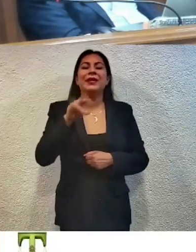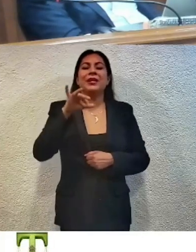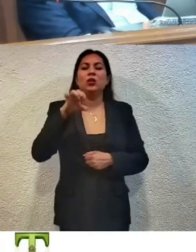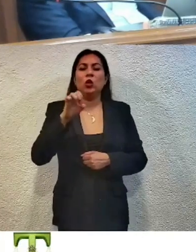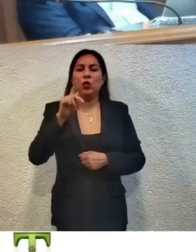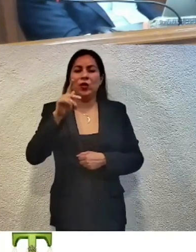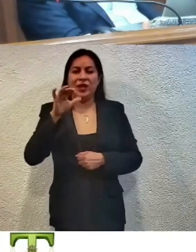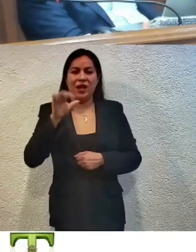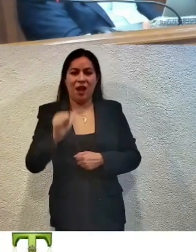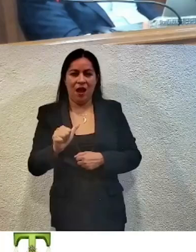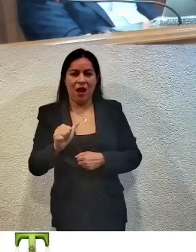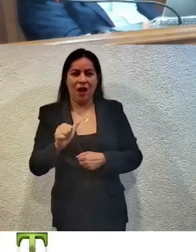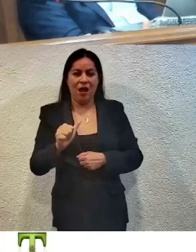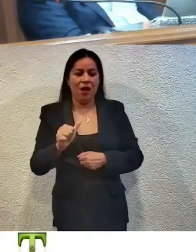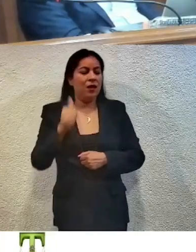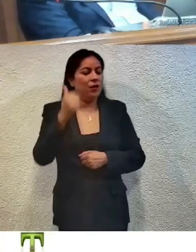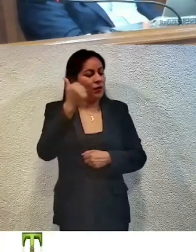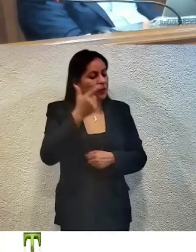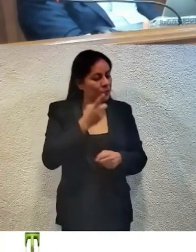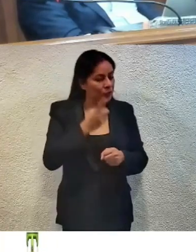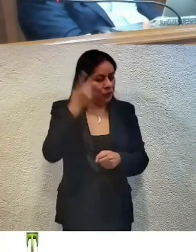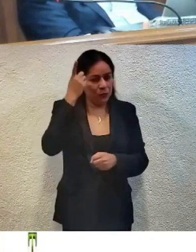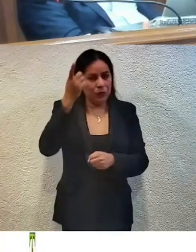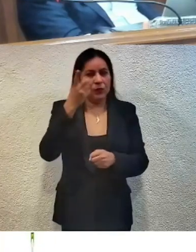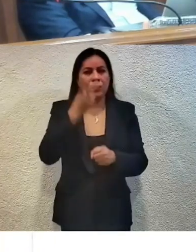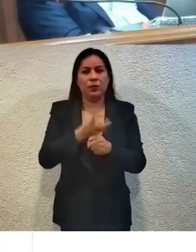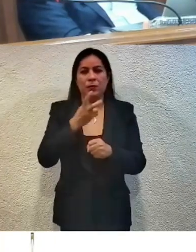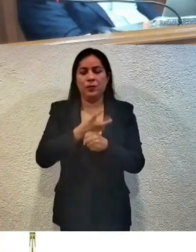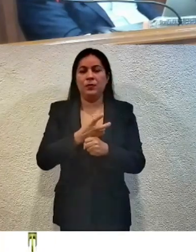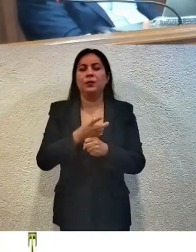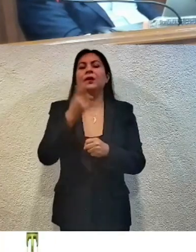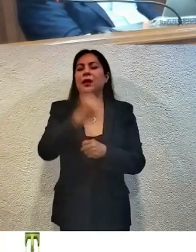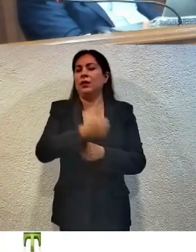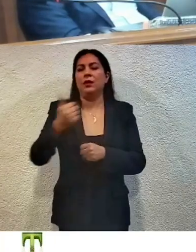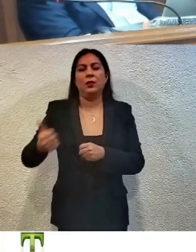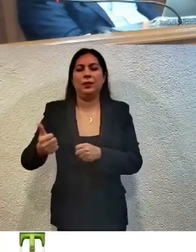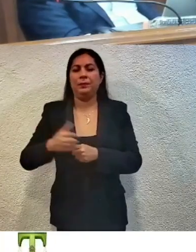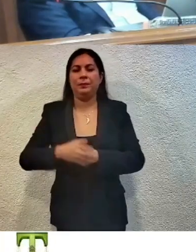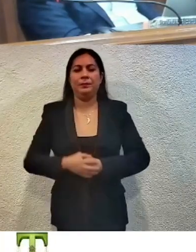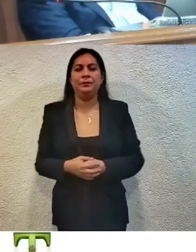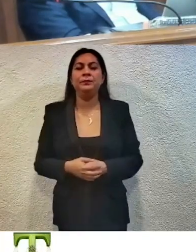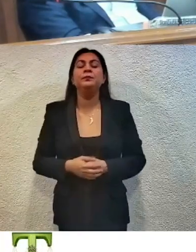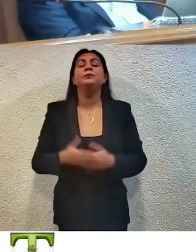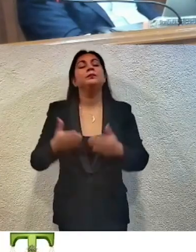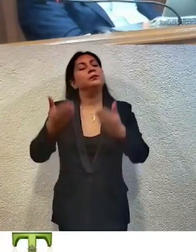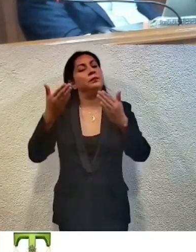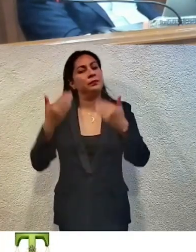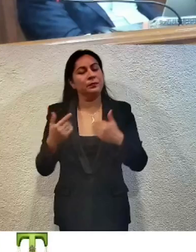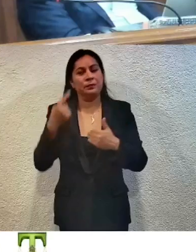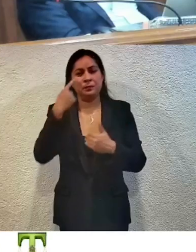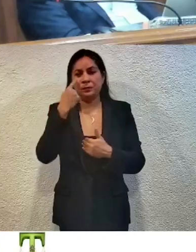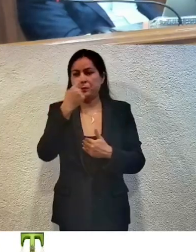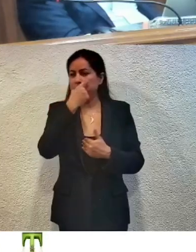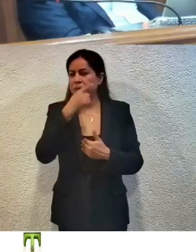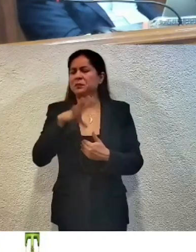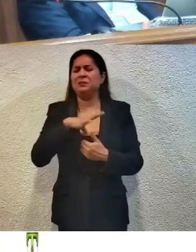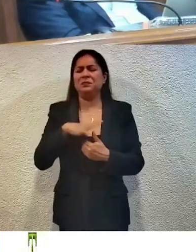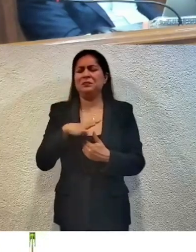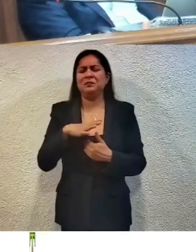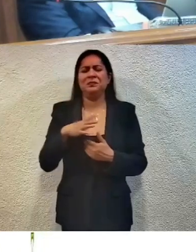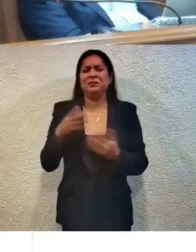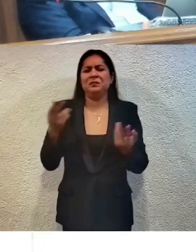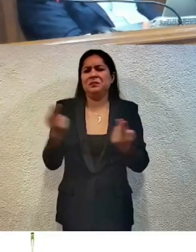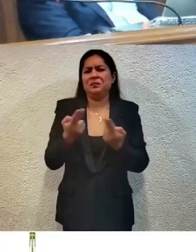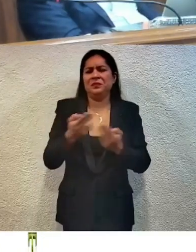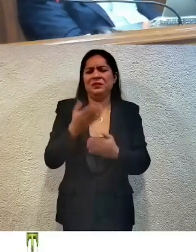Expuen Ávila, propietaria y suplente respectivamente. En otro aspecto, se estima innecesario abordar el